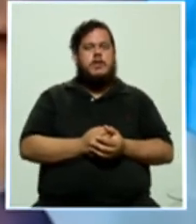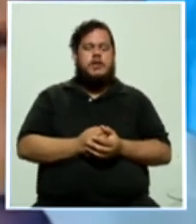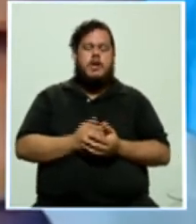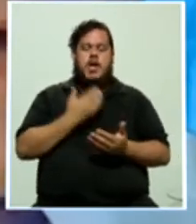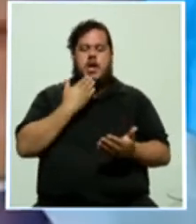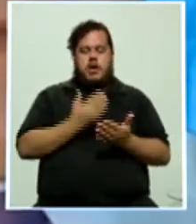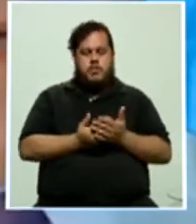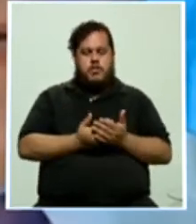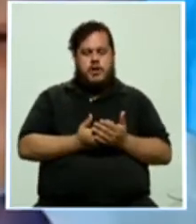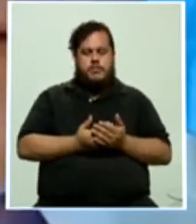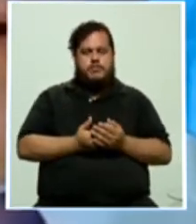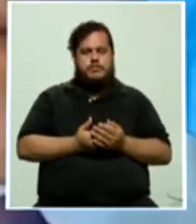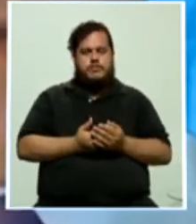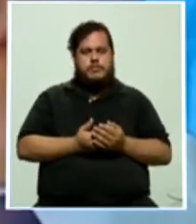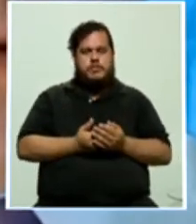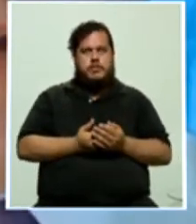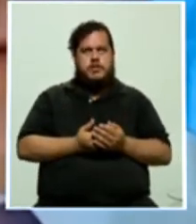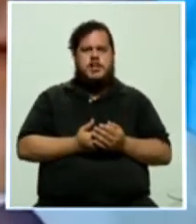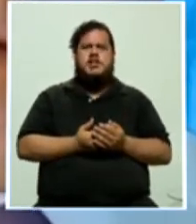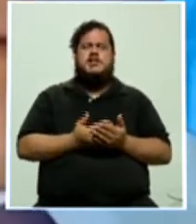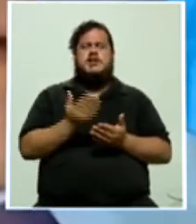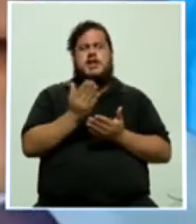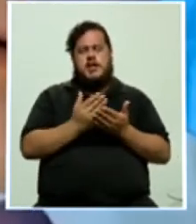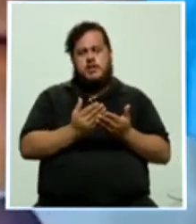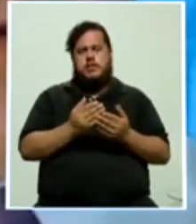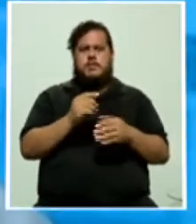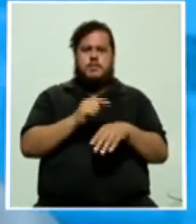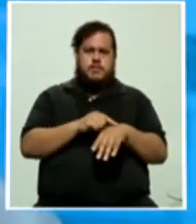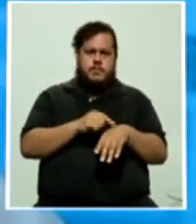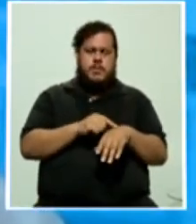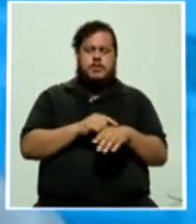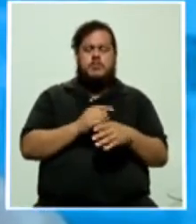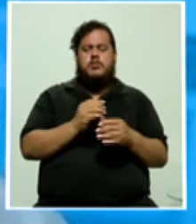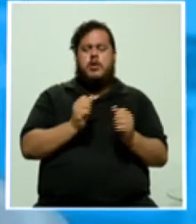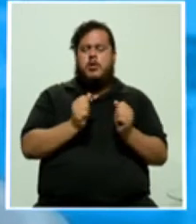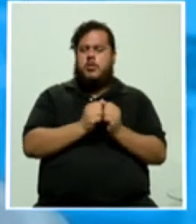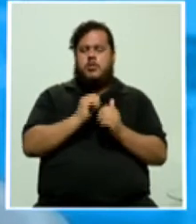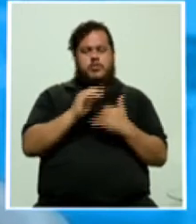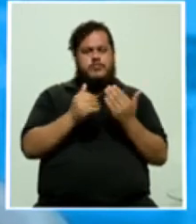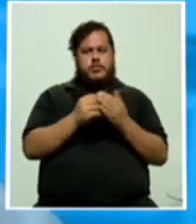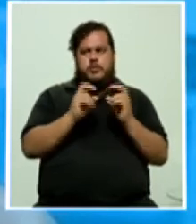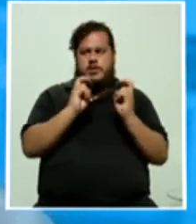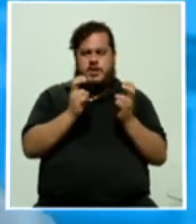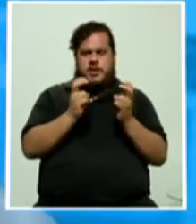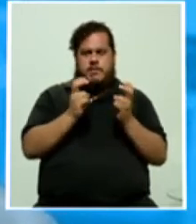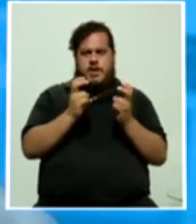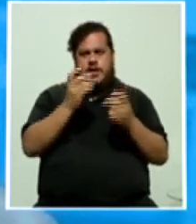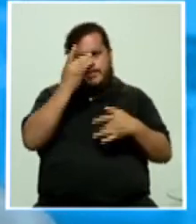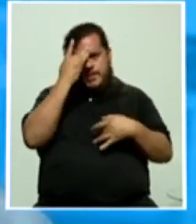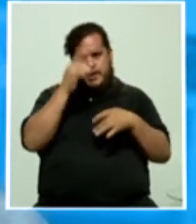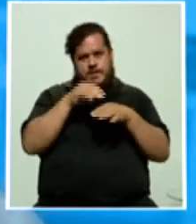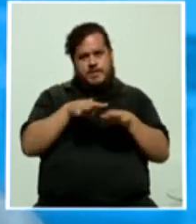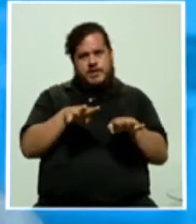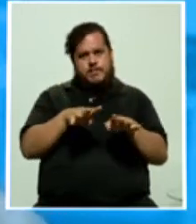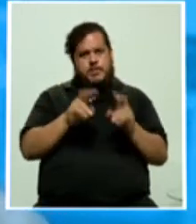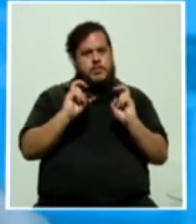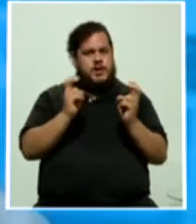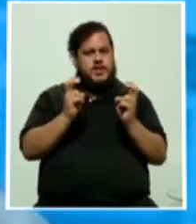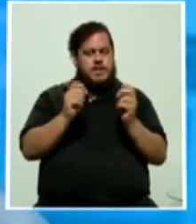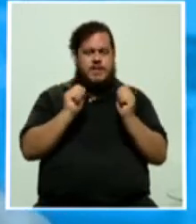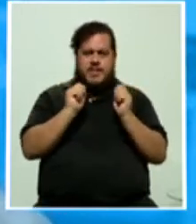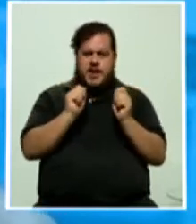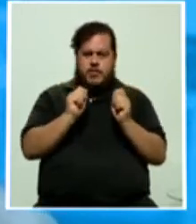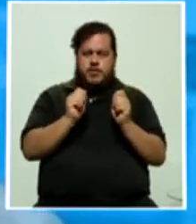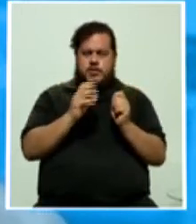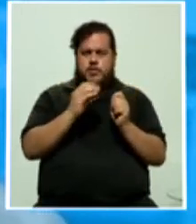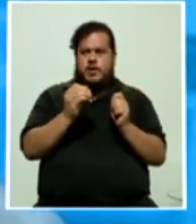Bueno, hubo distintos momentos con todo el tema durante la pandemia, con el tema de la educación